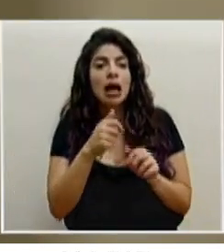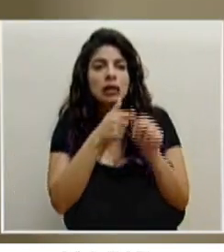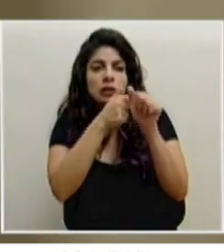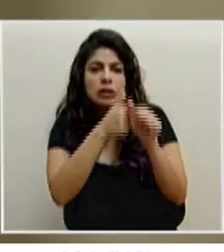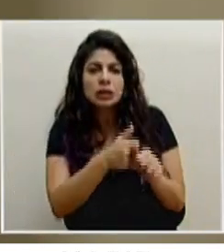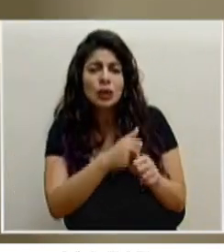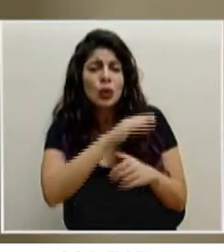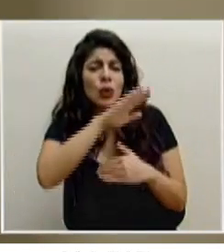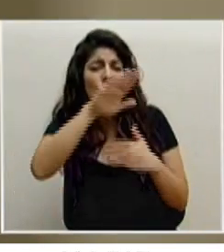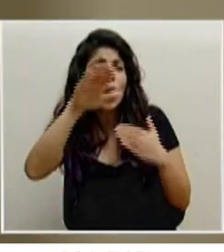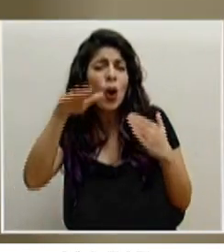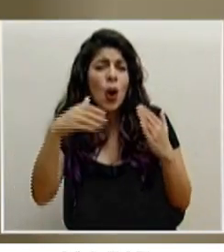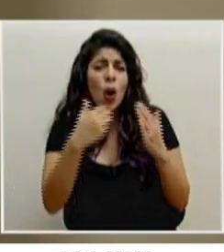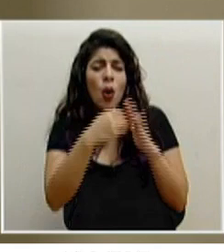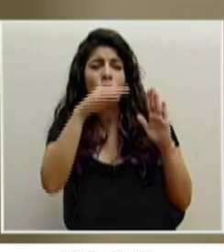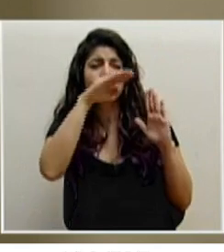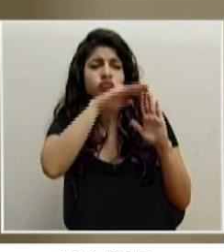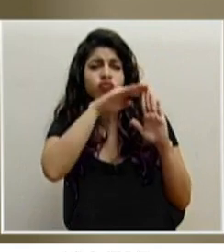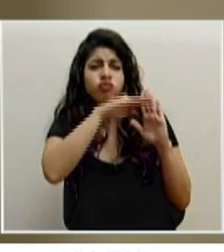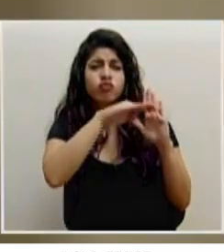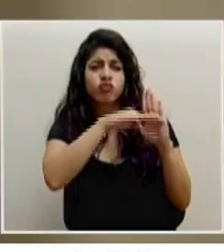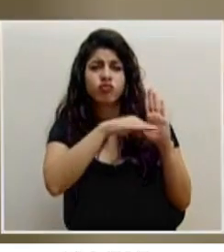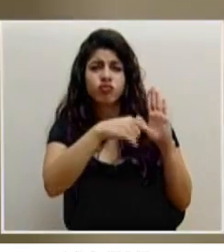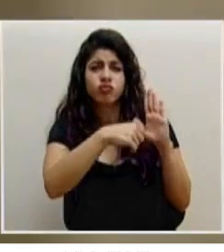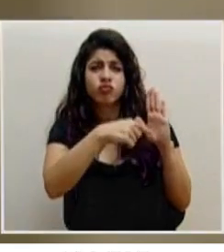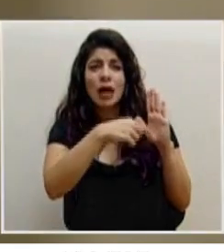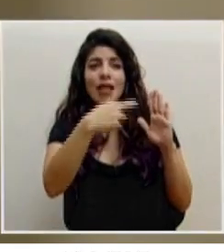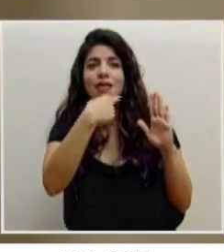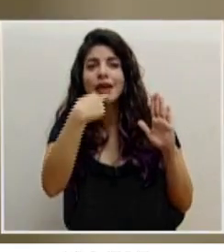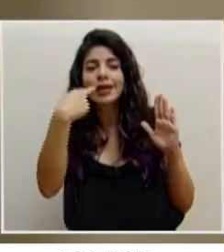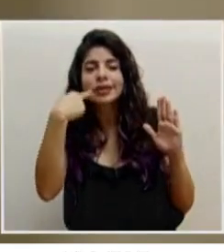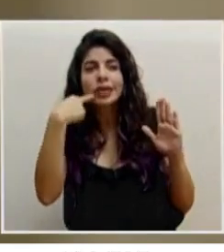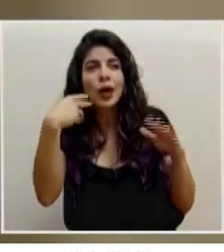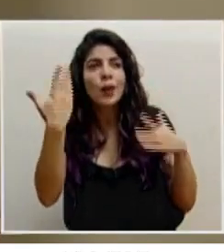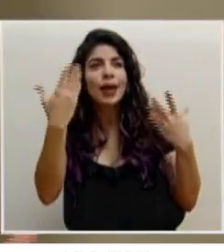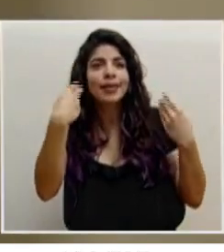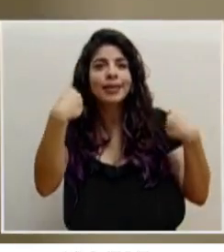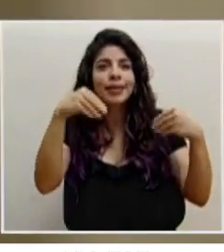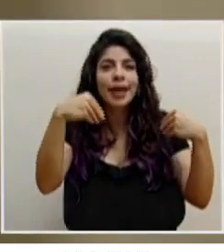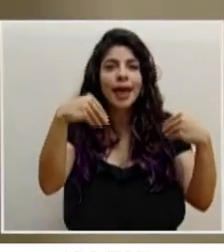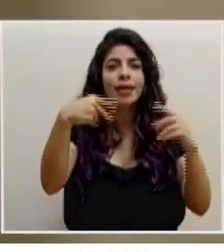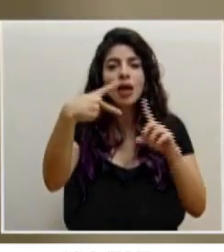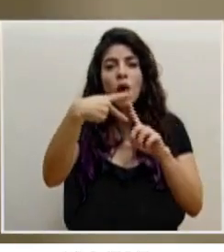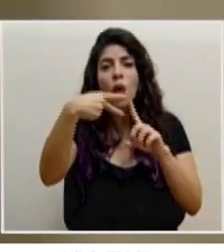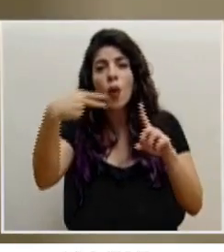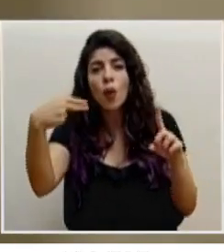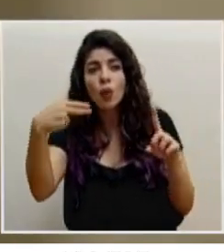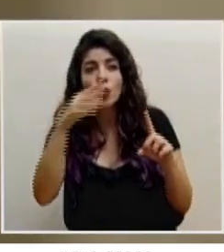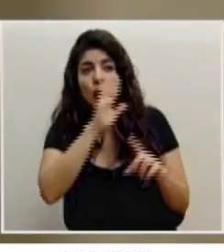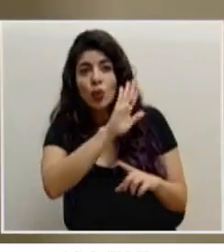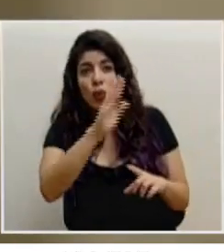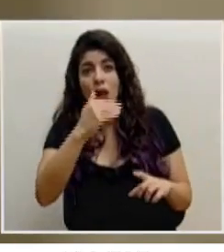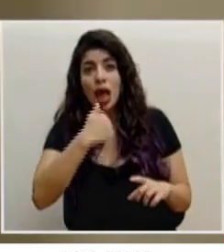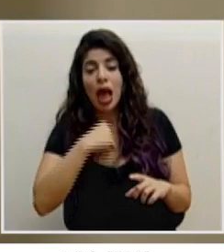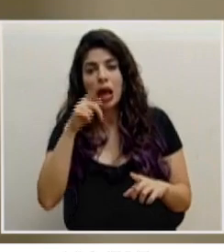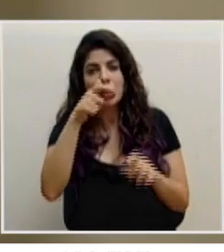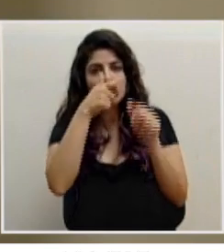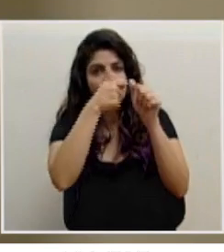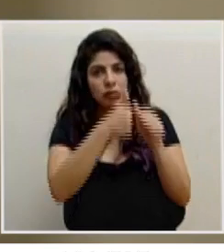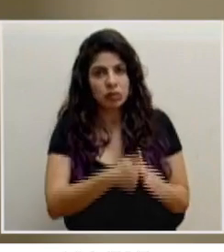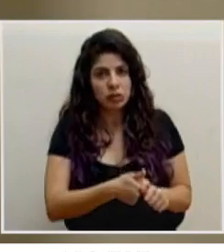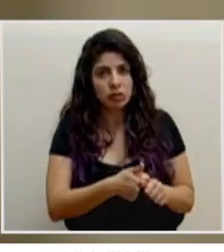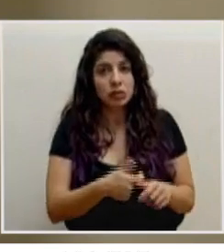las recomendaciones que desde los restaurantes, desde las tiendas, desde los hoteles se les hace.